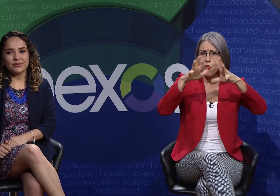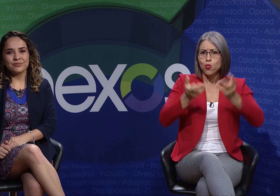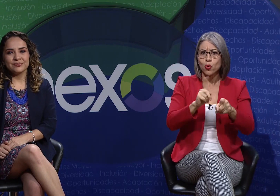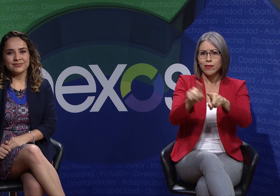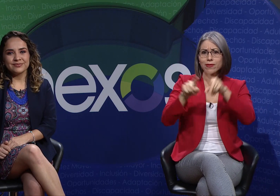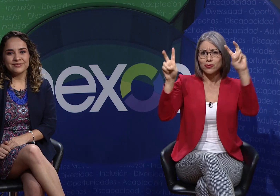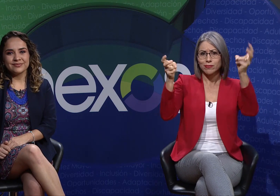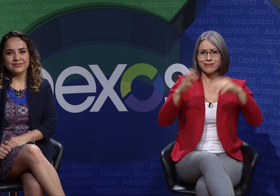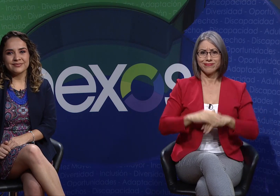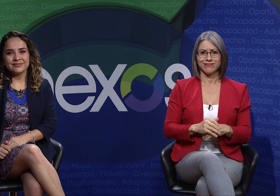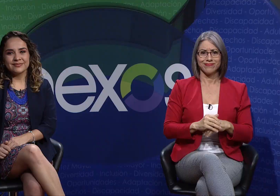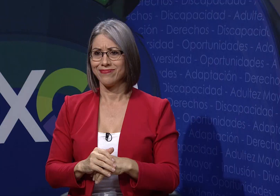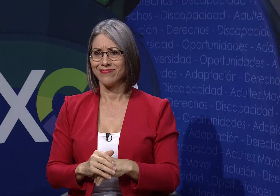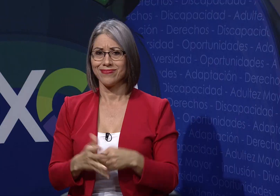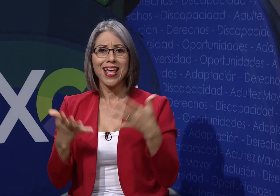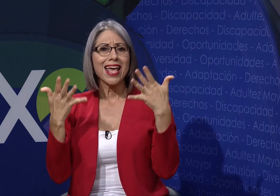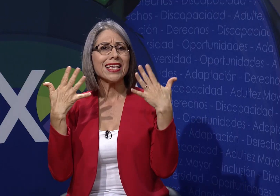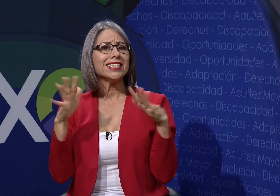ámbitos.